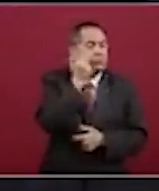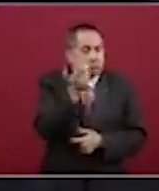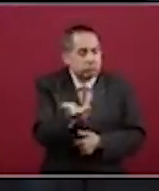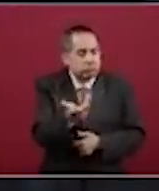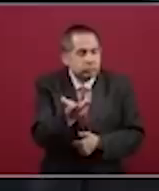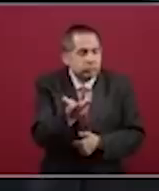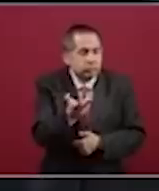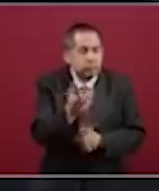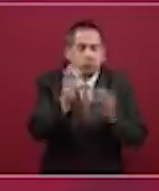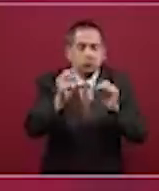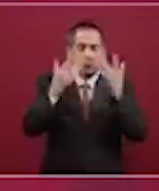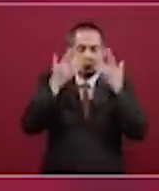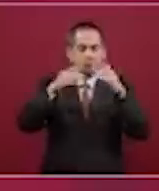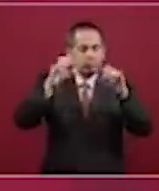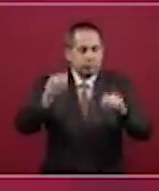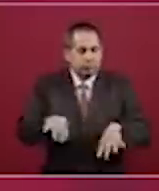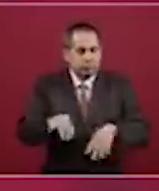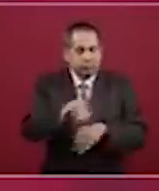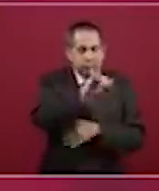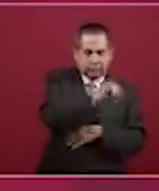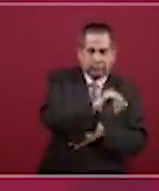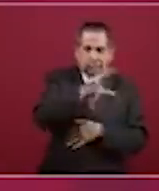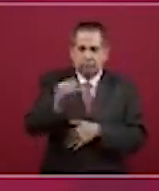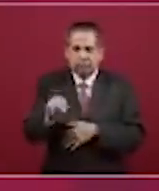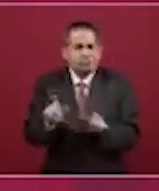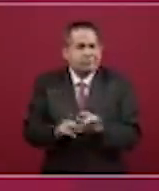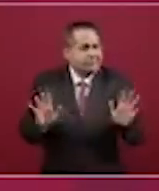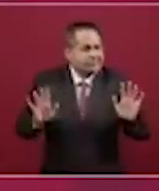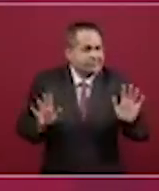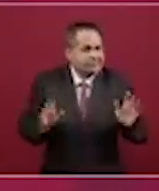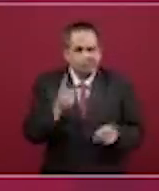o que renuncie? ¿Sí o no? O